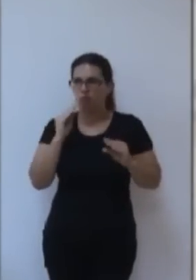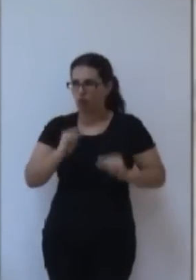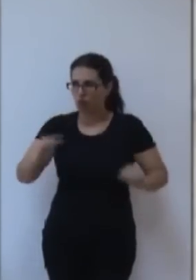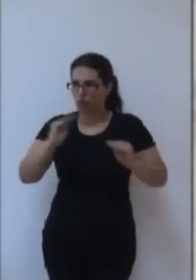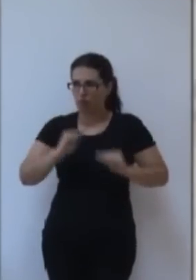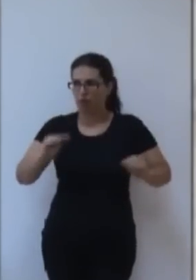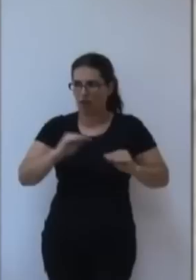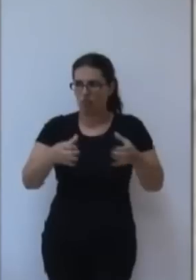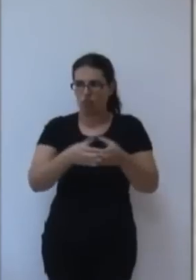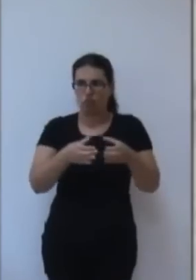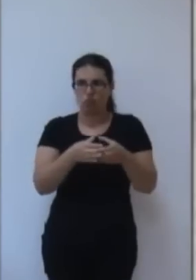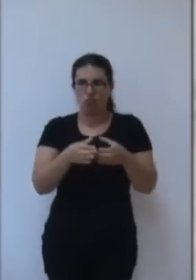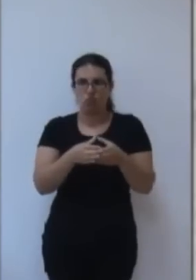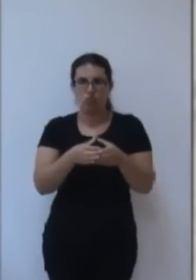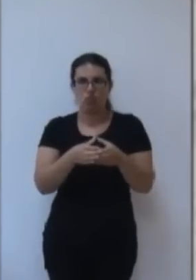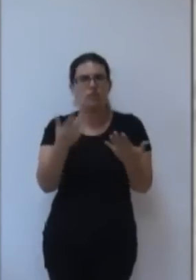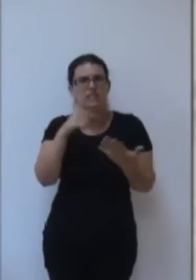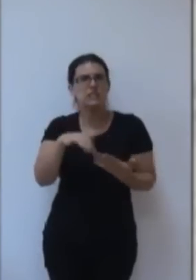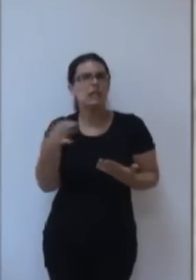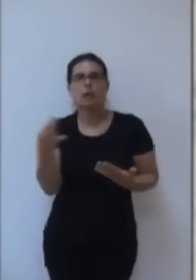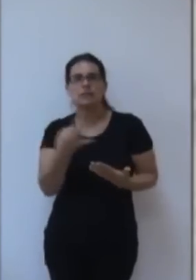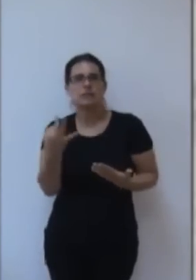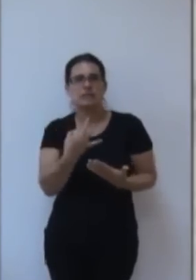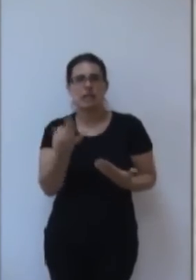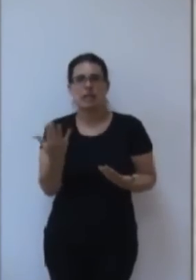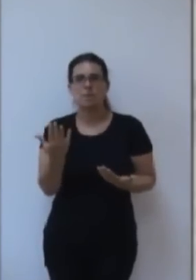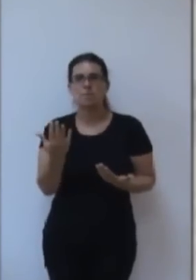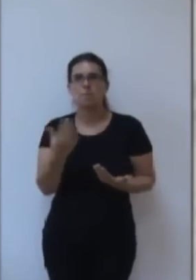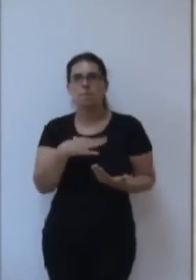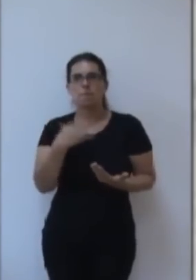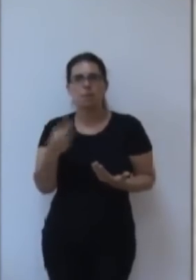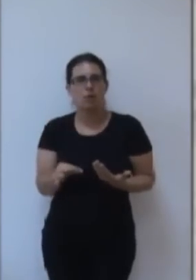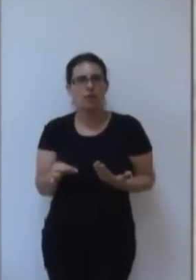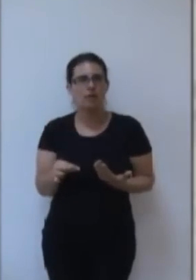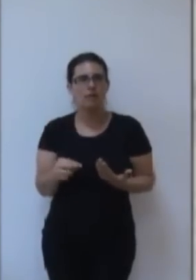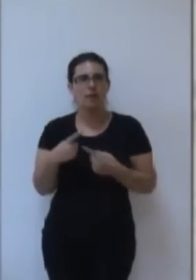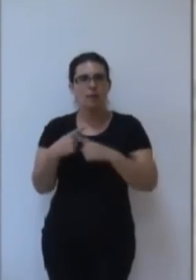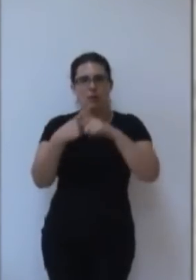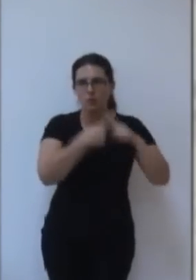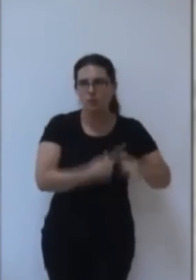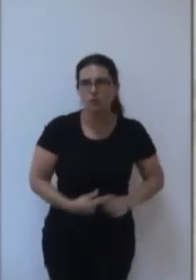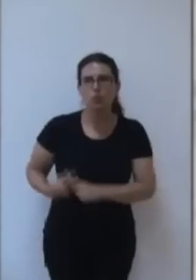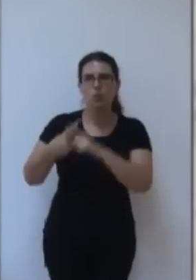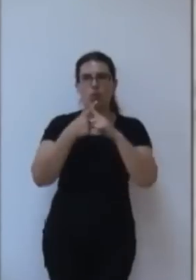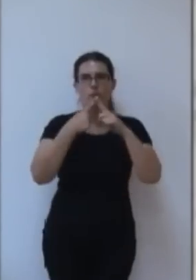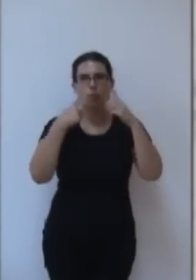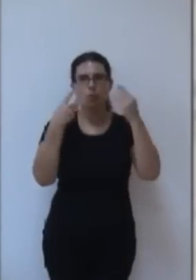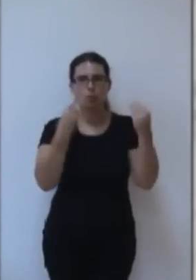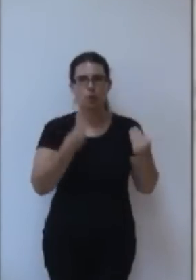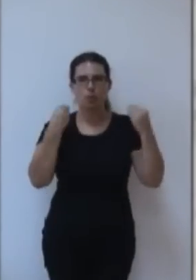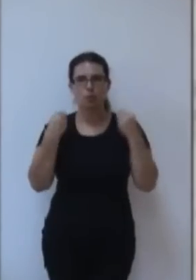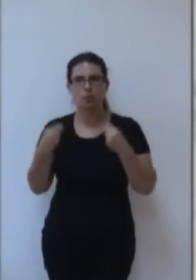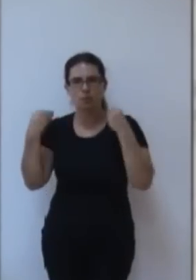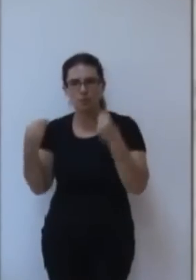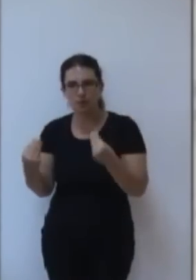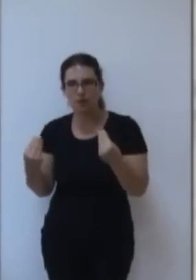Y ¿ahí qué está ocurriendo? ¿No está distribuido esto en el ámbito